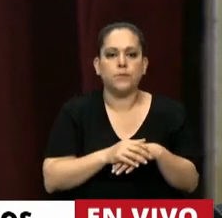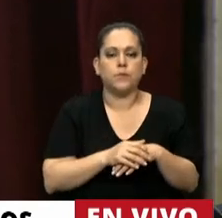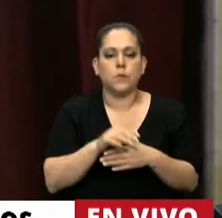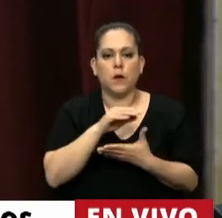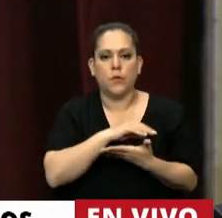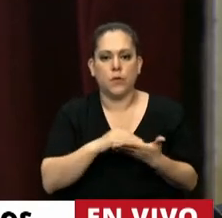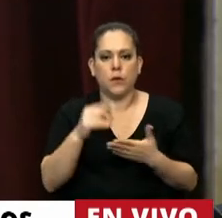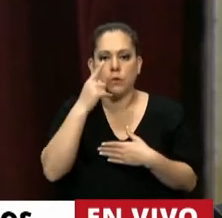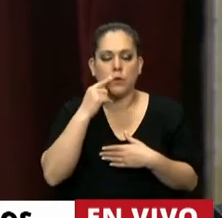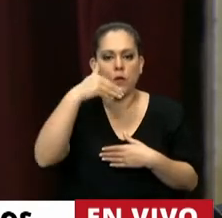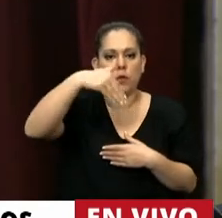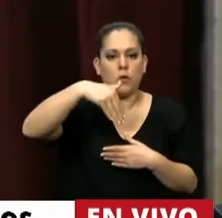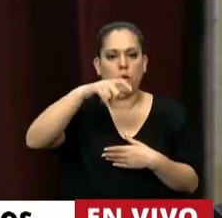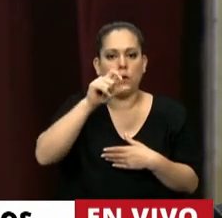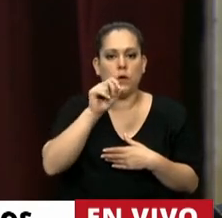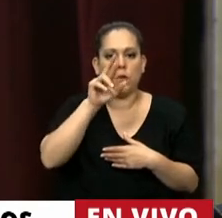Diputado Leopoldo Moró.